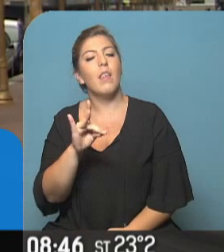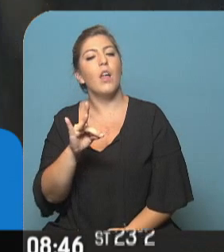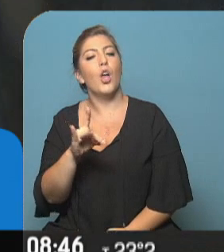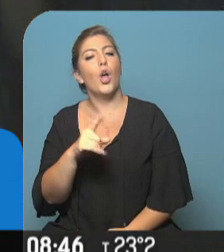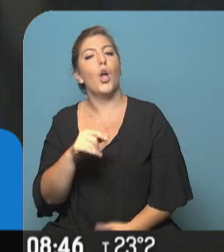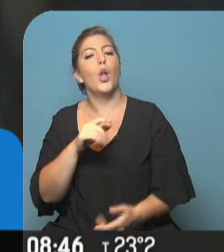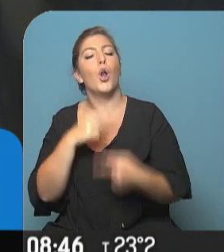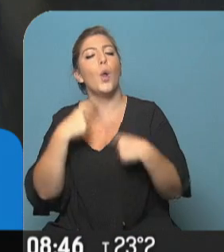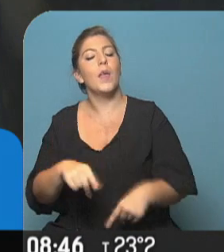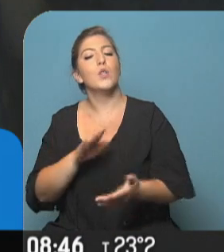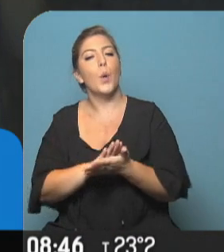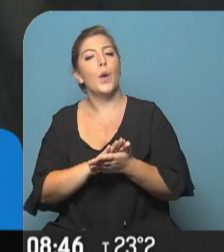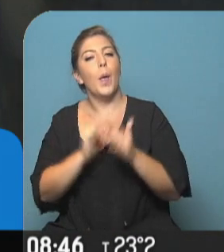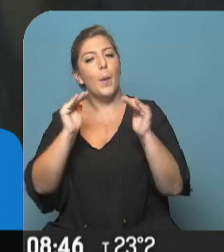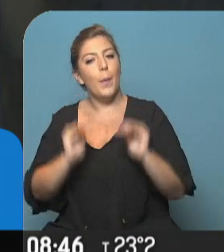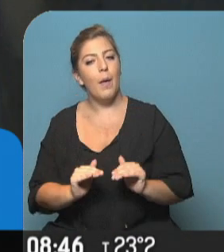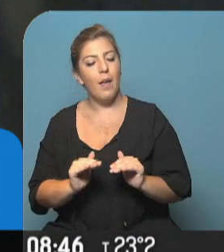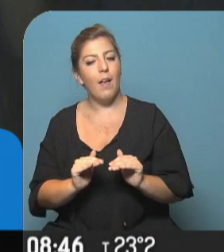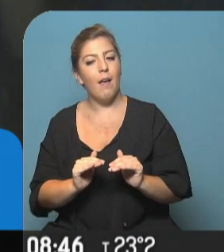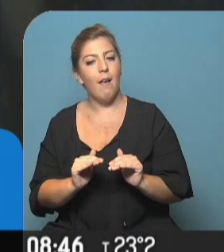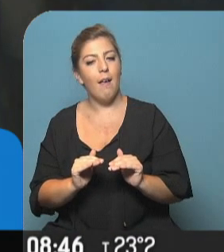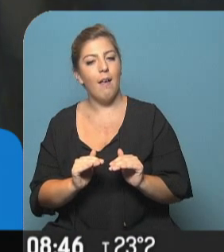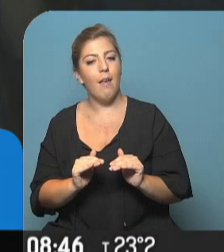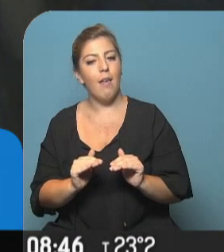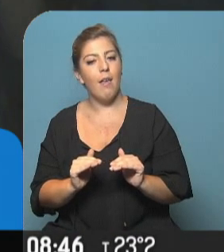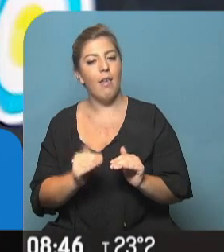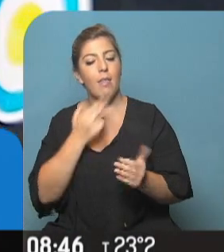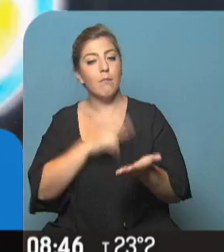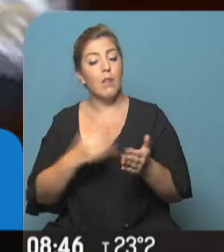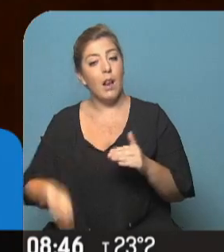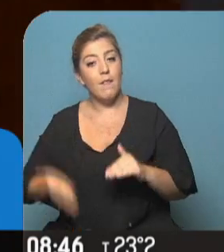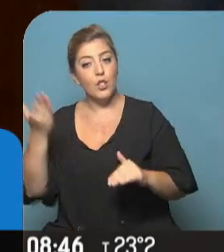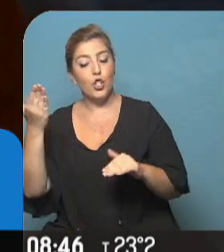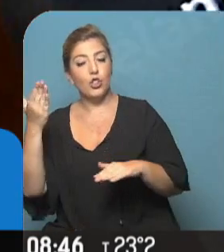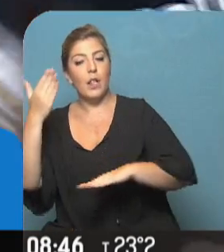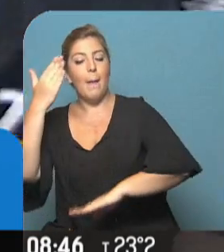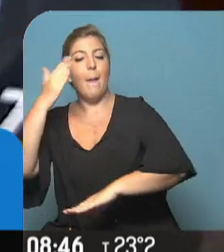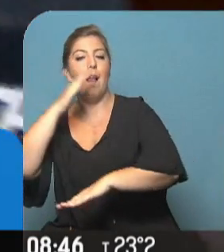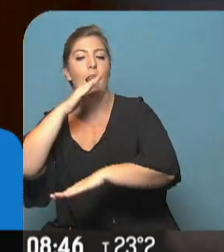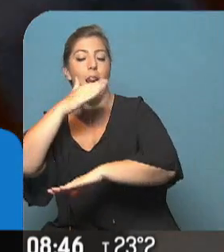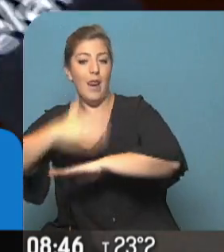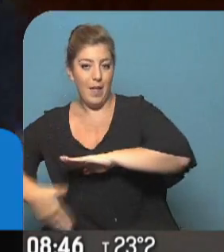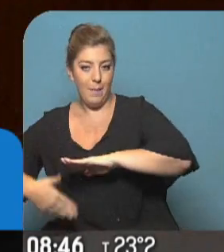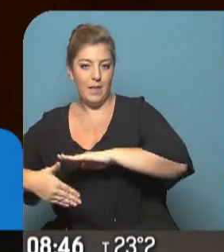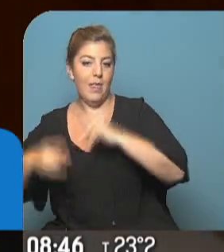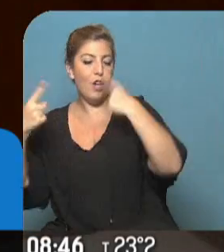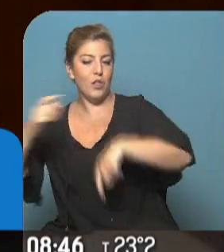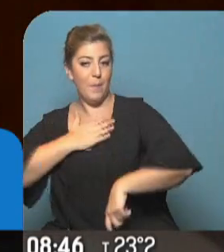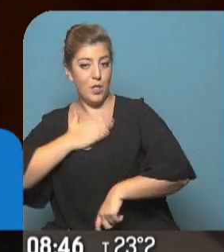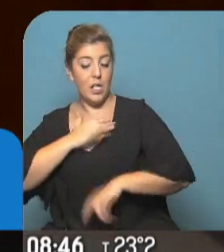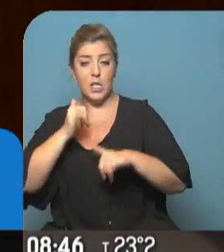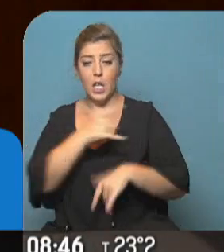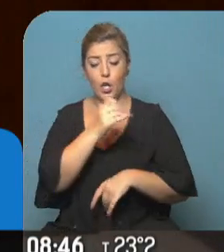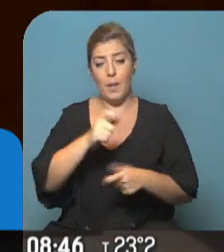tema de la baja de la presión la elevación del tope de bienes personales de 500 mil millones exactamente